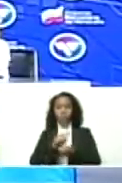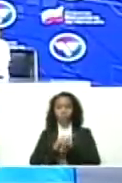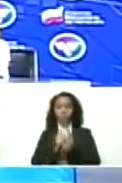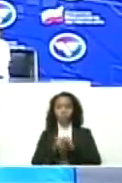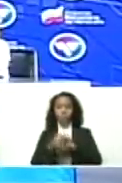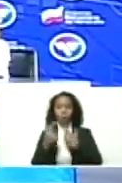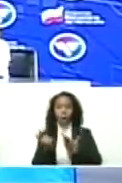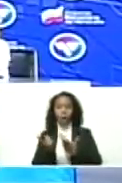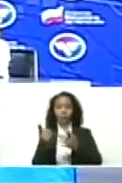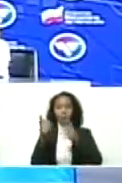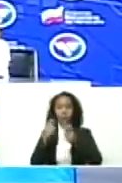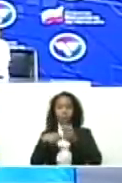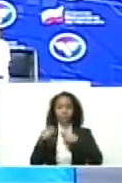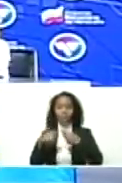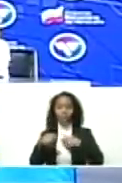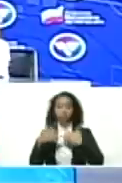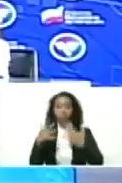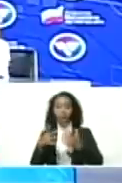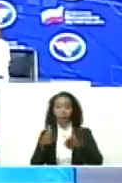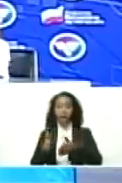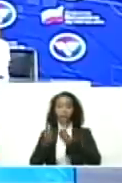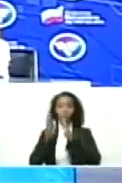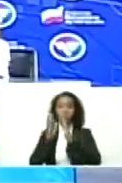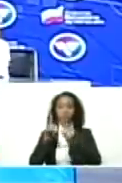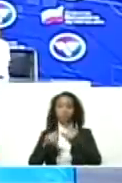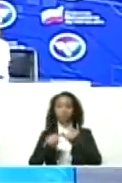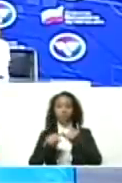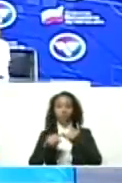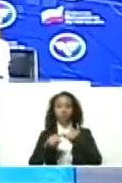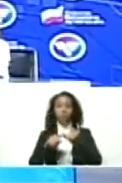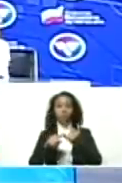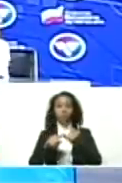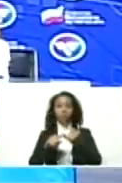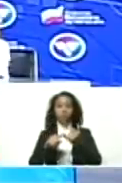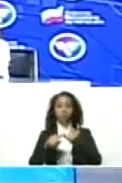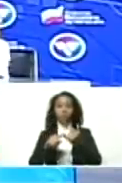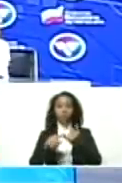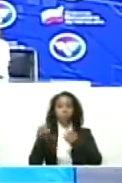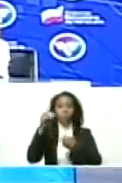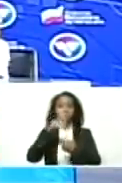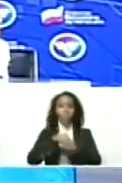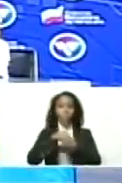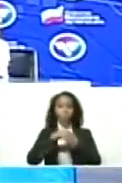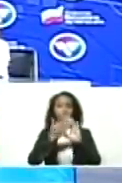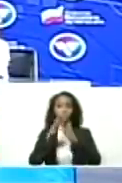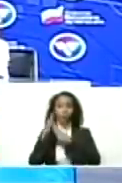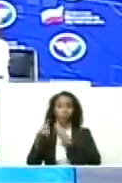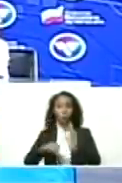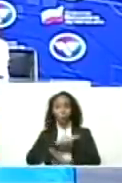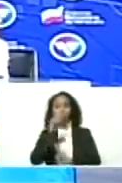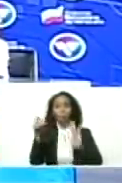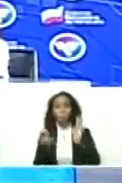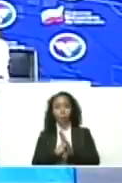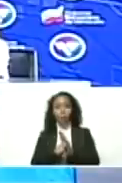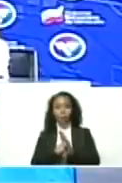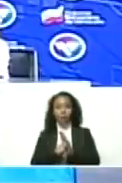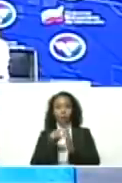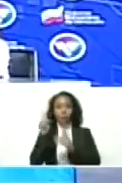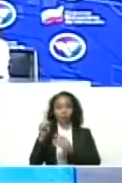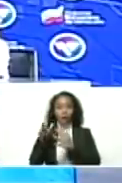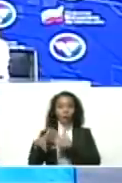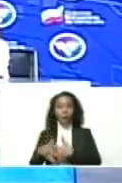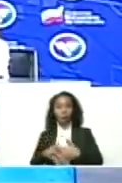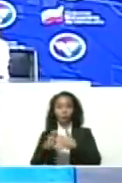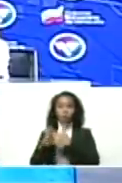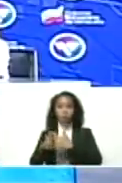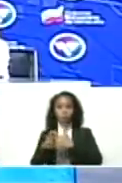en inversiones de apartamentos, edificios, urbanizaciones enteras de venezolanos en la Florida,